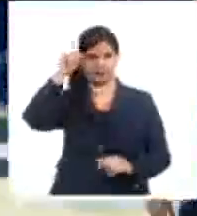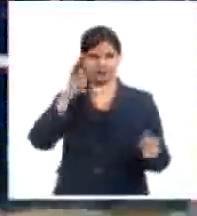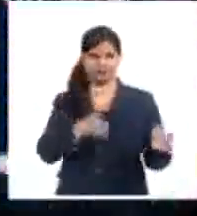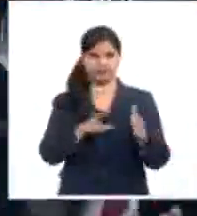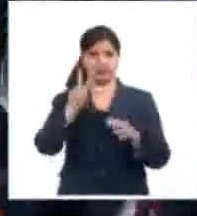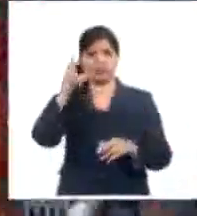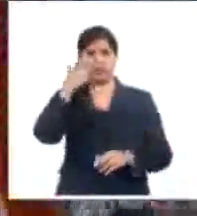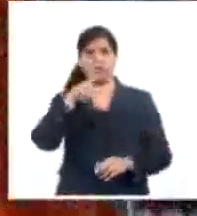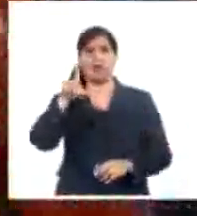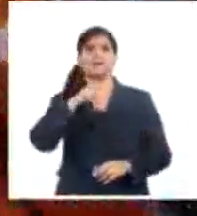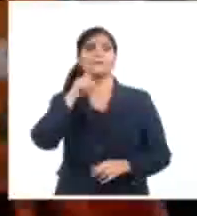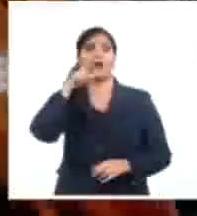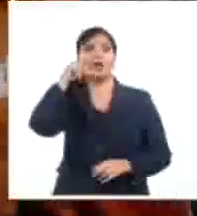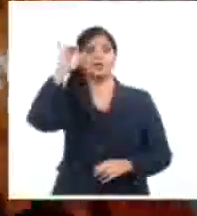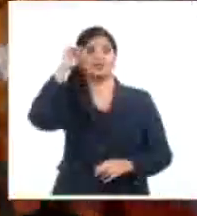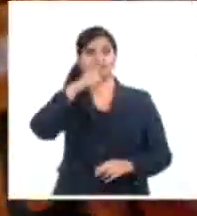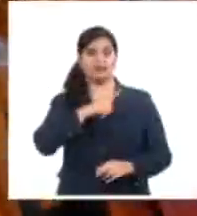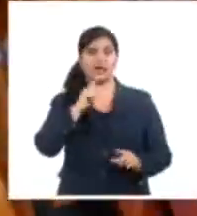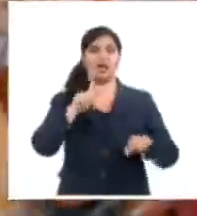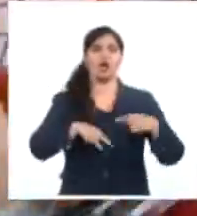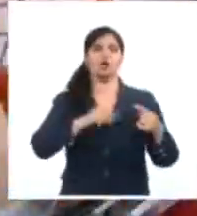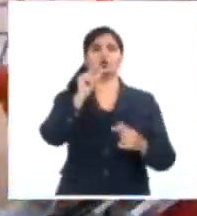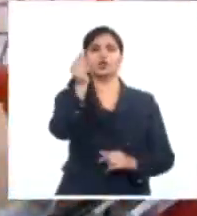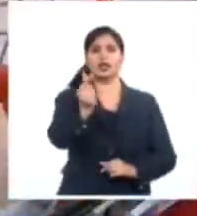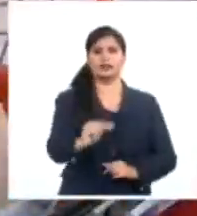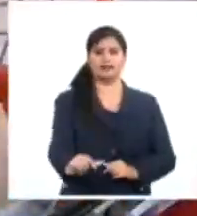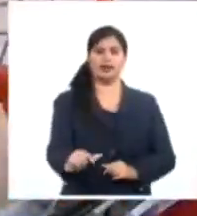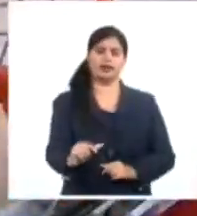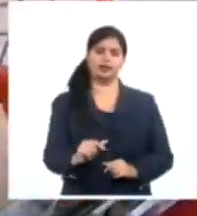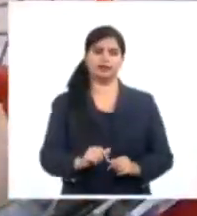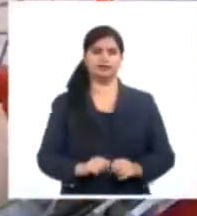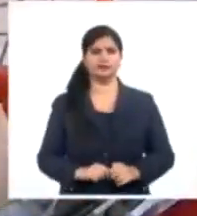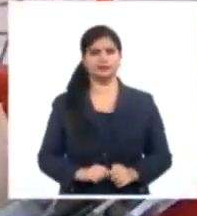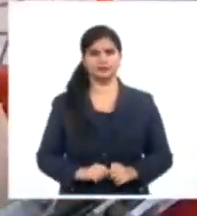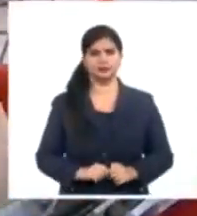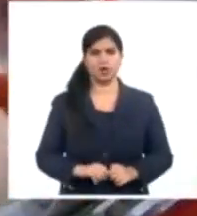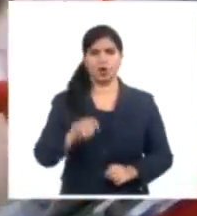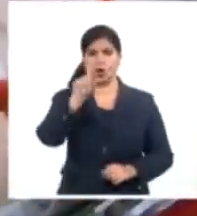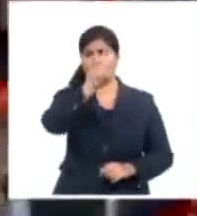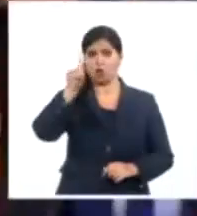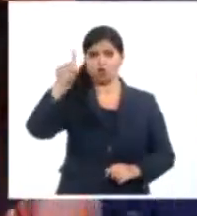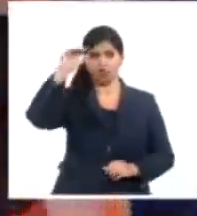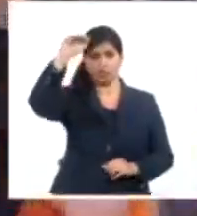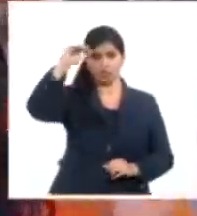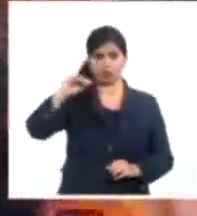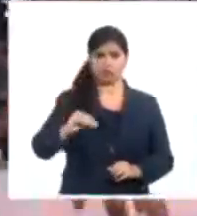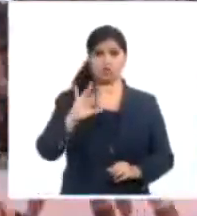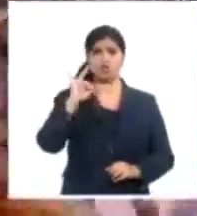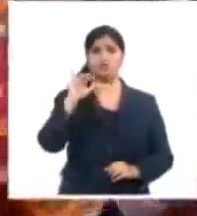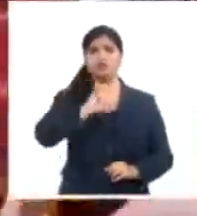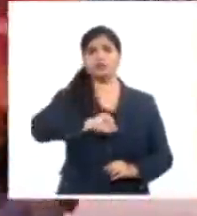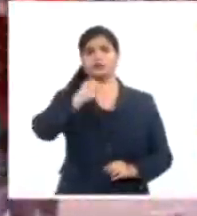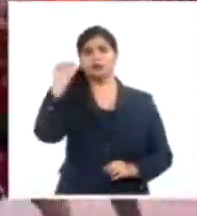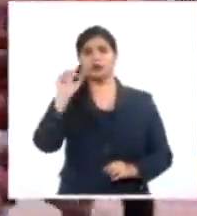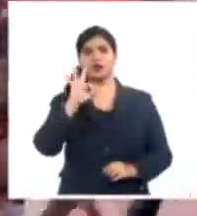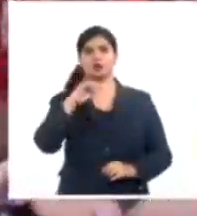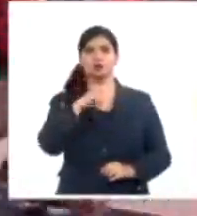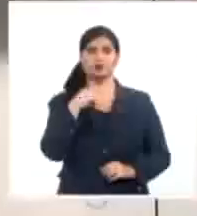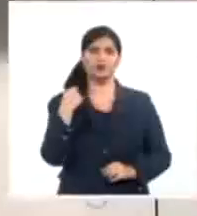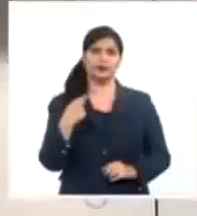este jueves ante el Olimpia Milano de Italia en la euroliga donde anclan en la oncena posesión con balance de siete victorias y ocho